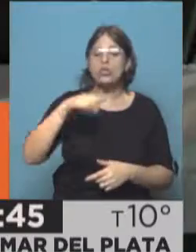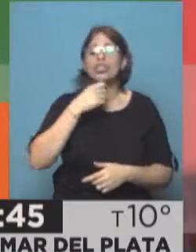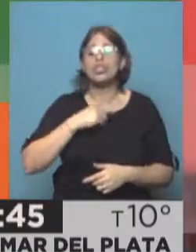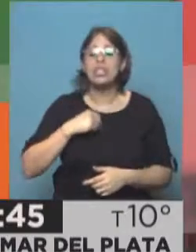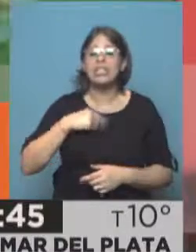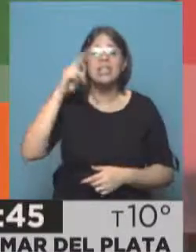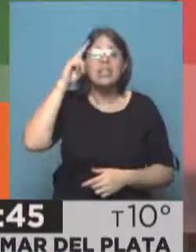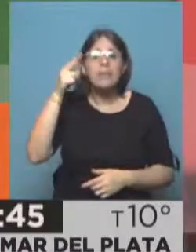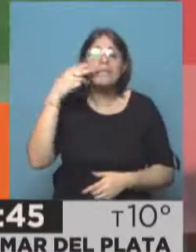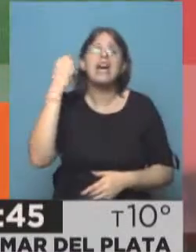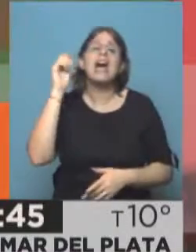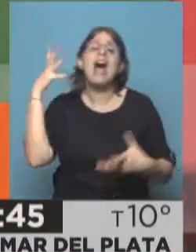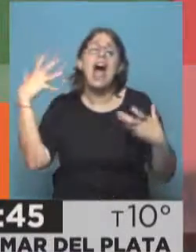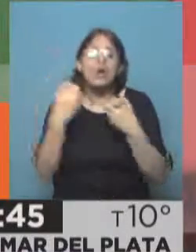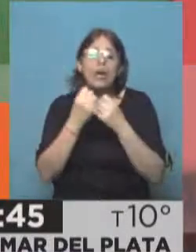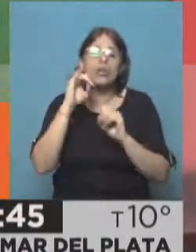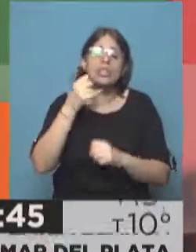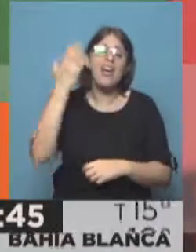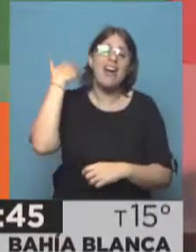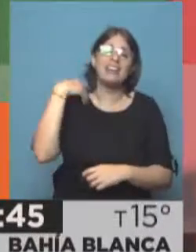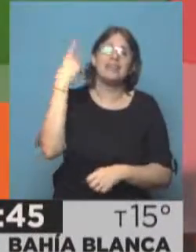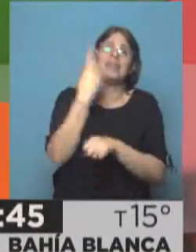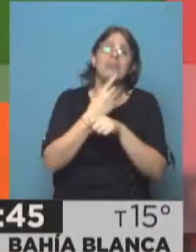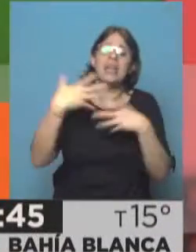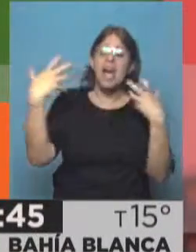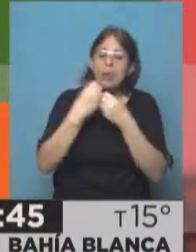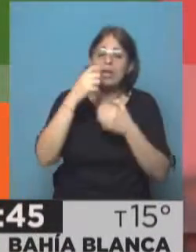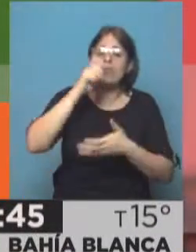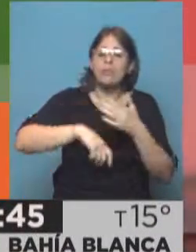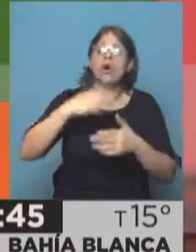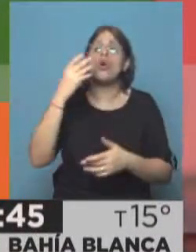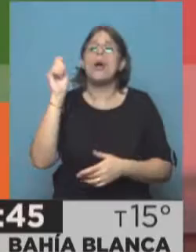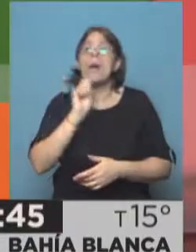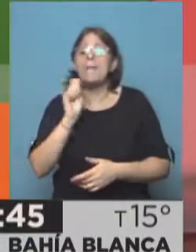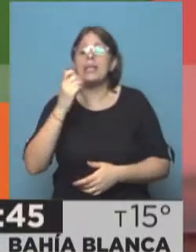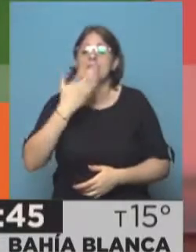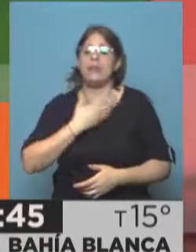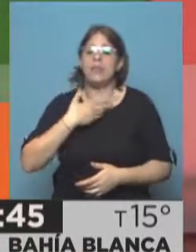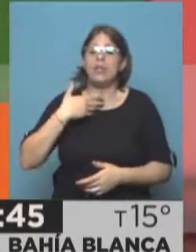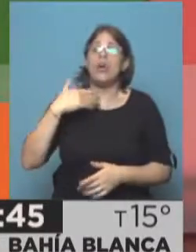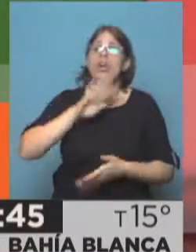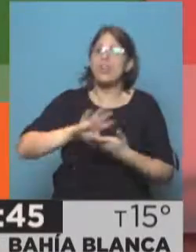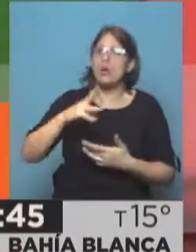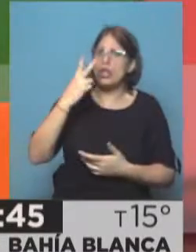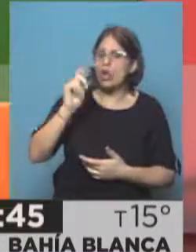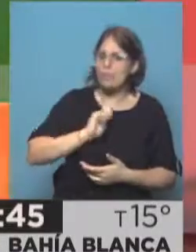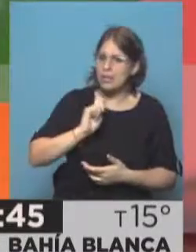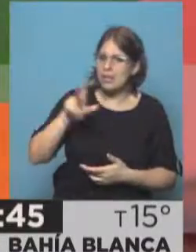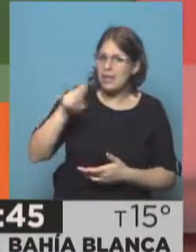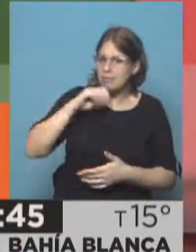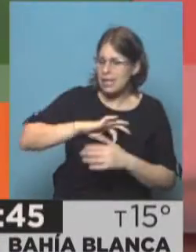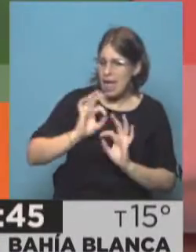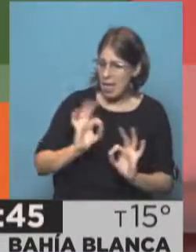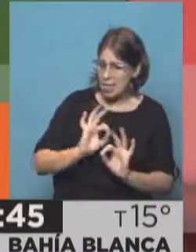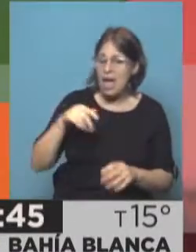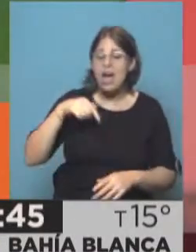los acuerdos, tanto del primero que se firmó en febrero y que nos quedaron debiendo 2 meses y pico, uh-huh. Y lo mismo ahora, se dio una